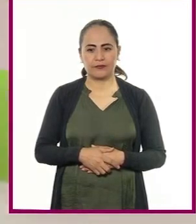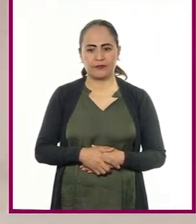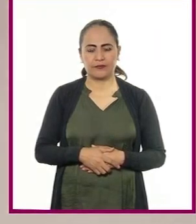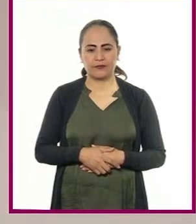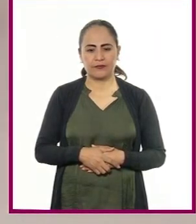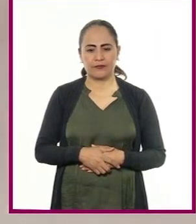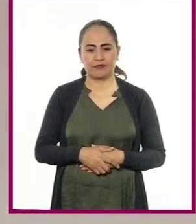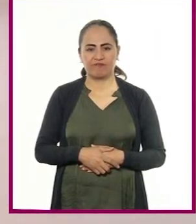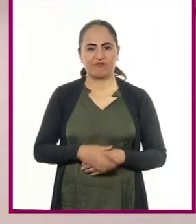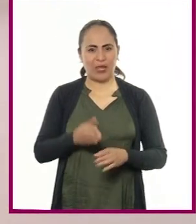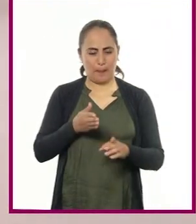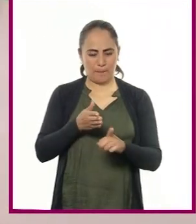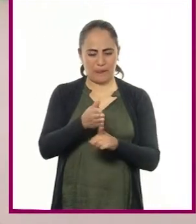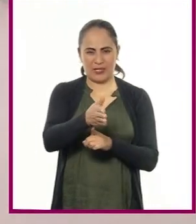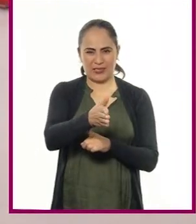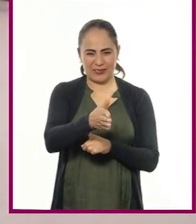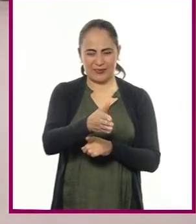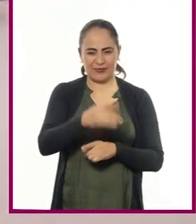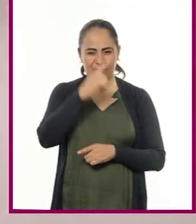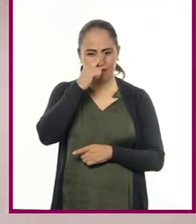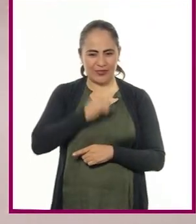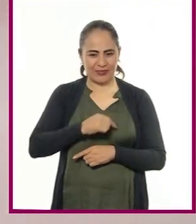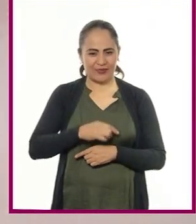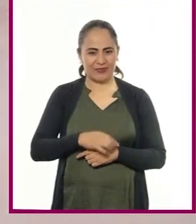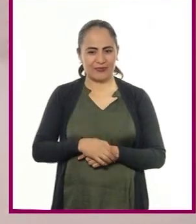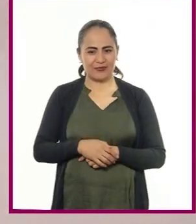Nada, por el medio.